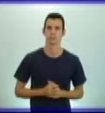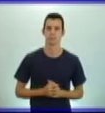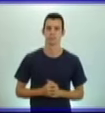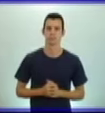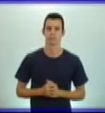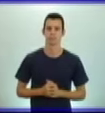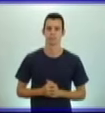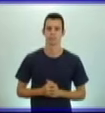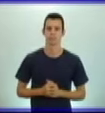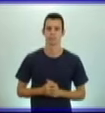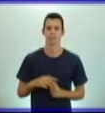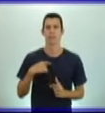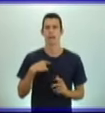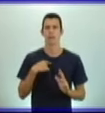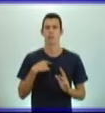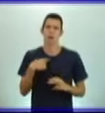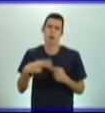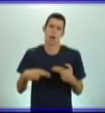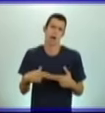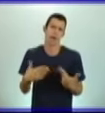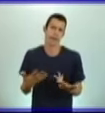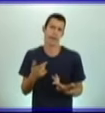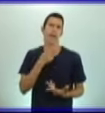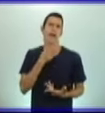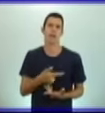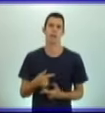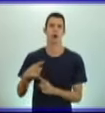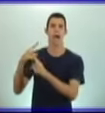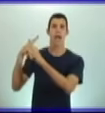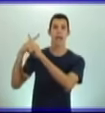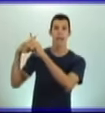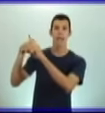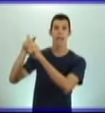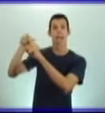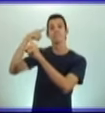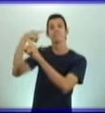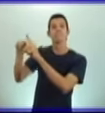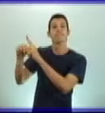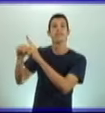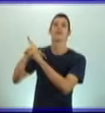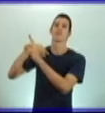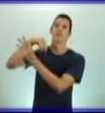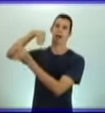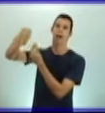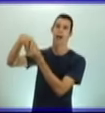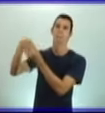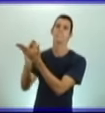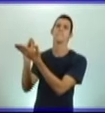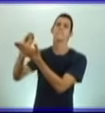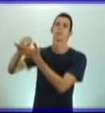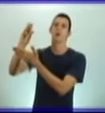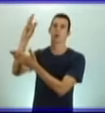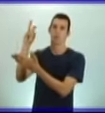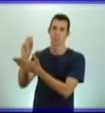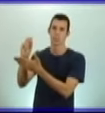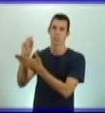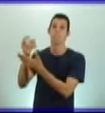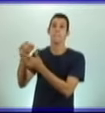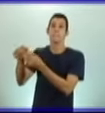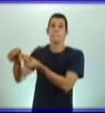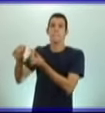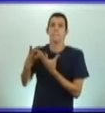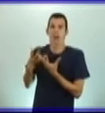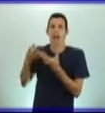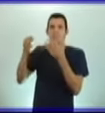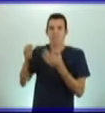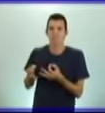sustituir el valor de la variable independiente en la función dada para obtener el valor de la función. ¿Cómo